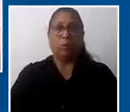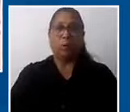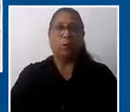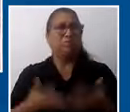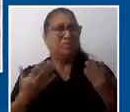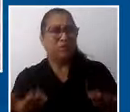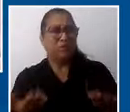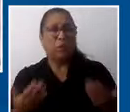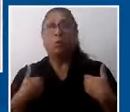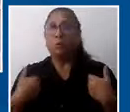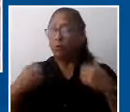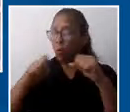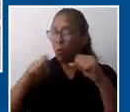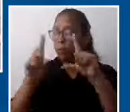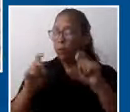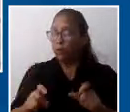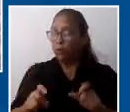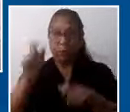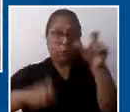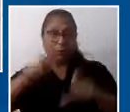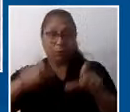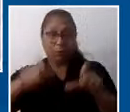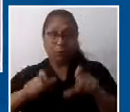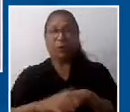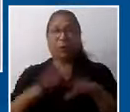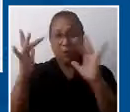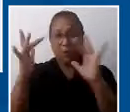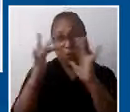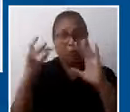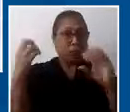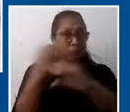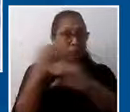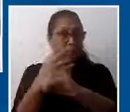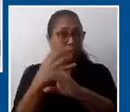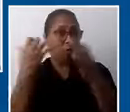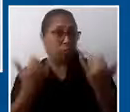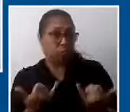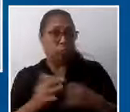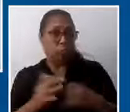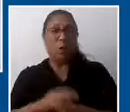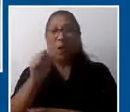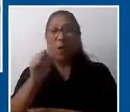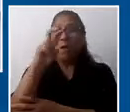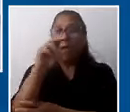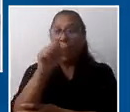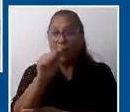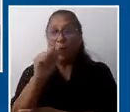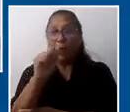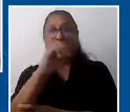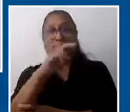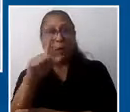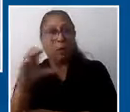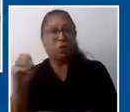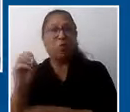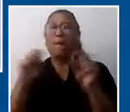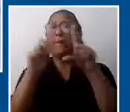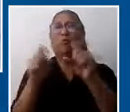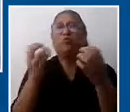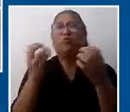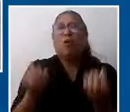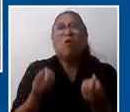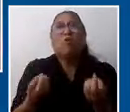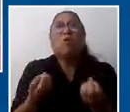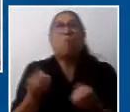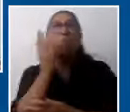Doctor, tenemos algunas preguntas de las personas que nos acompañan en la transmisión de hoy. Ana Carrillo nos pregunta, ¿cómo un padre